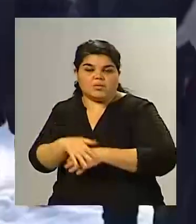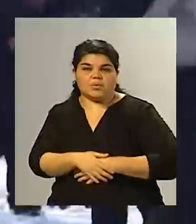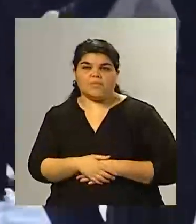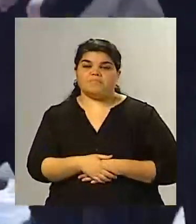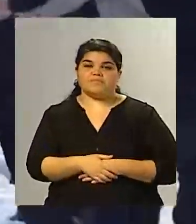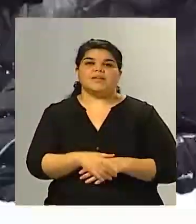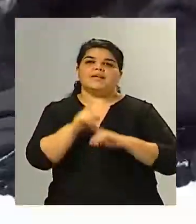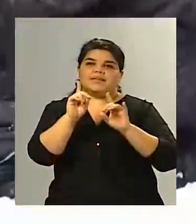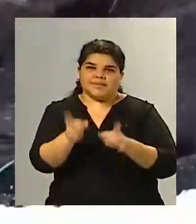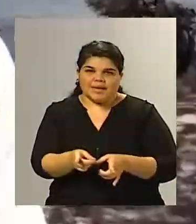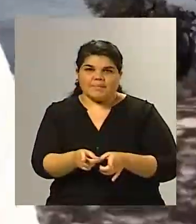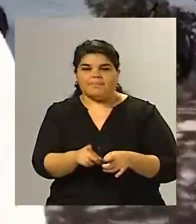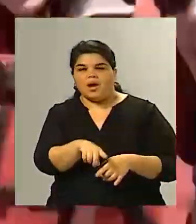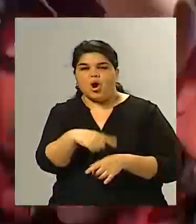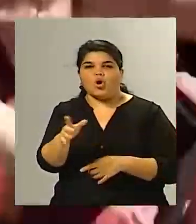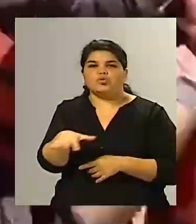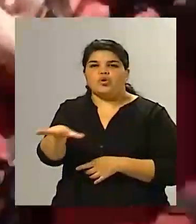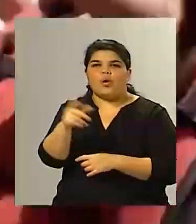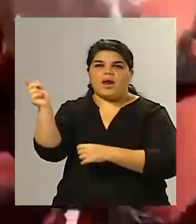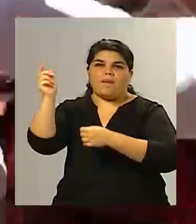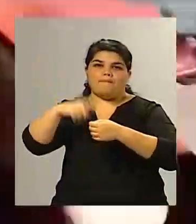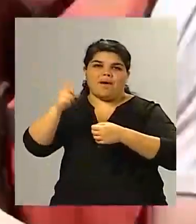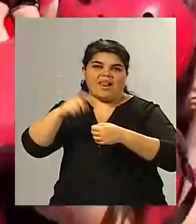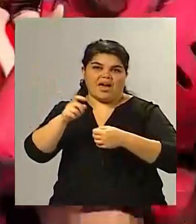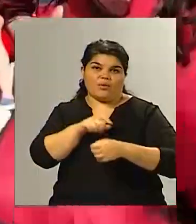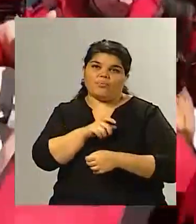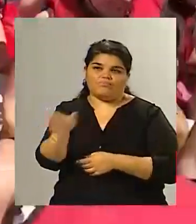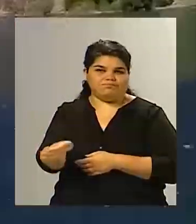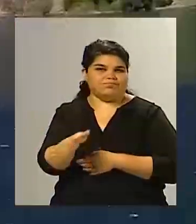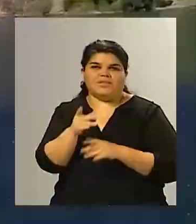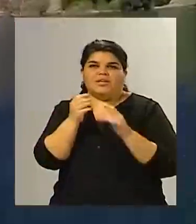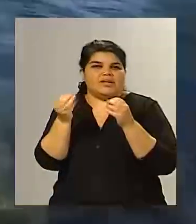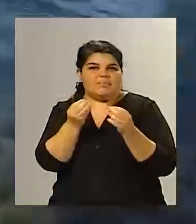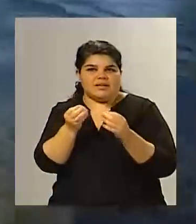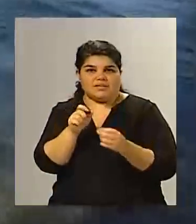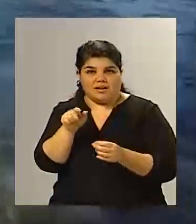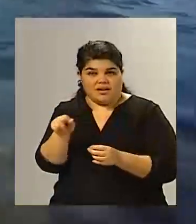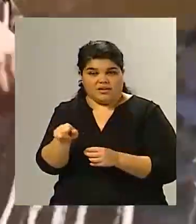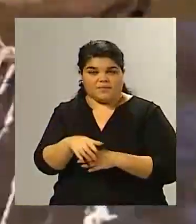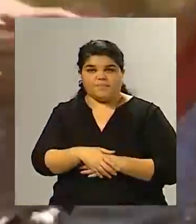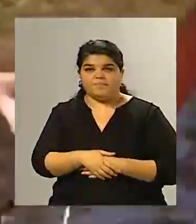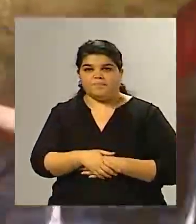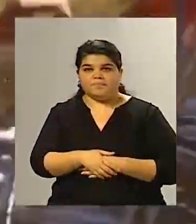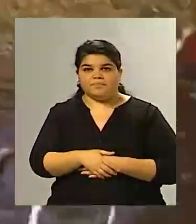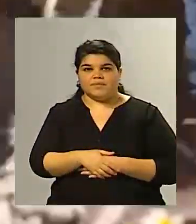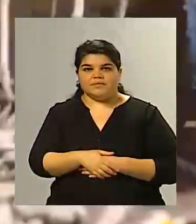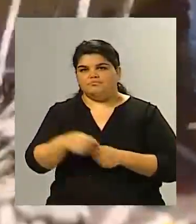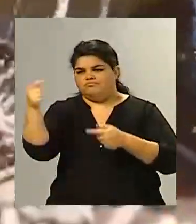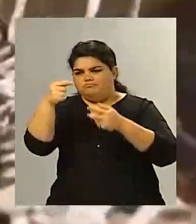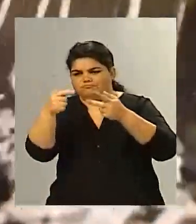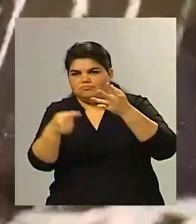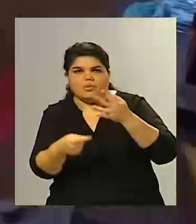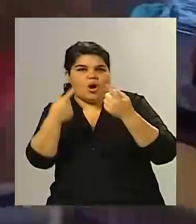siempre Malargüe, que es un atractivo del punto educativo porque te da un abanico gigante de opciones para